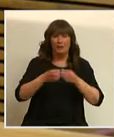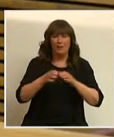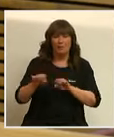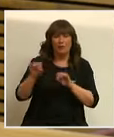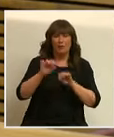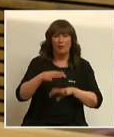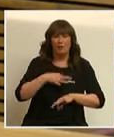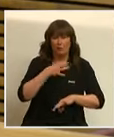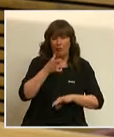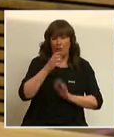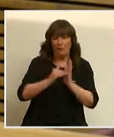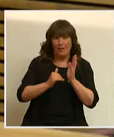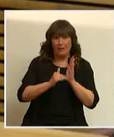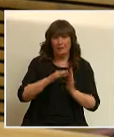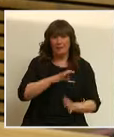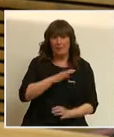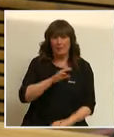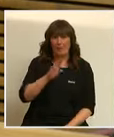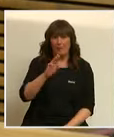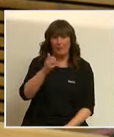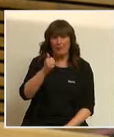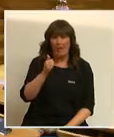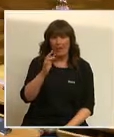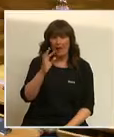València, senyora Patricia García.